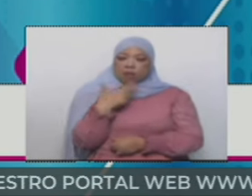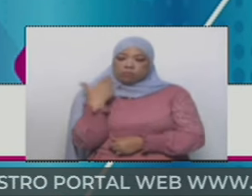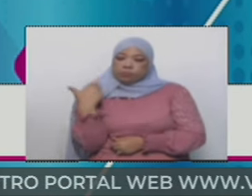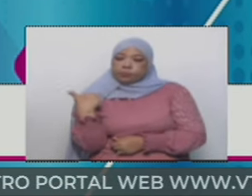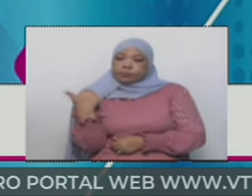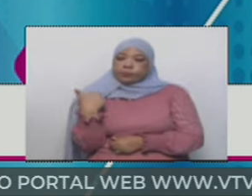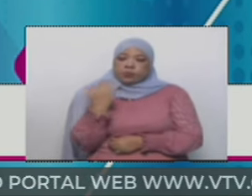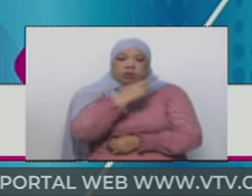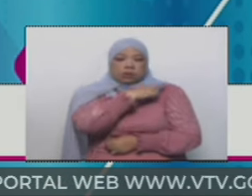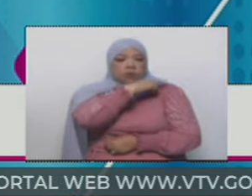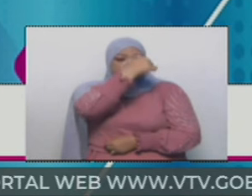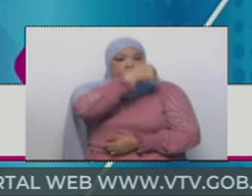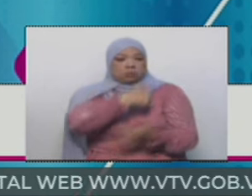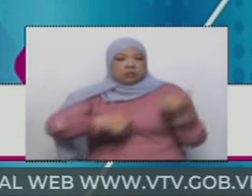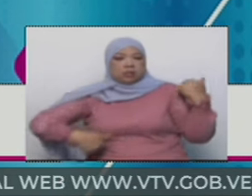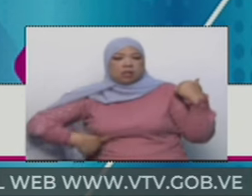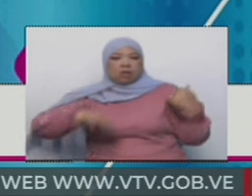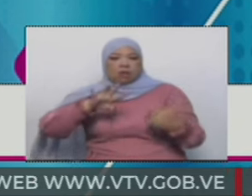Eso es lo primero que yo pienso.